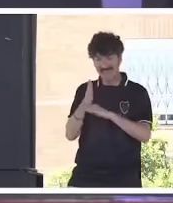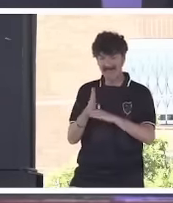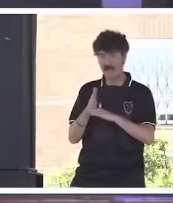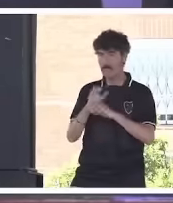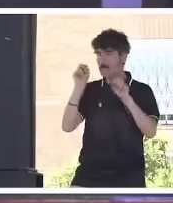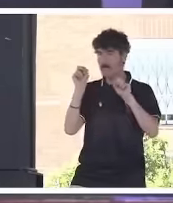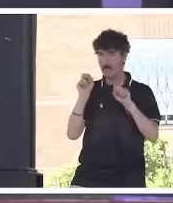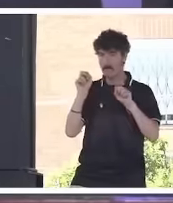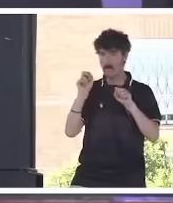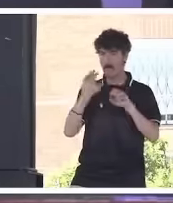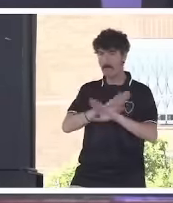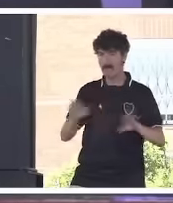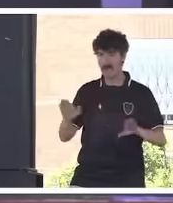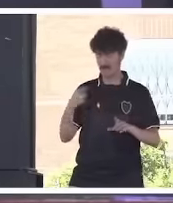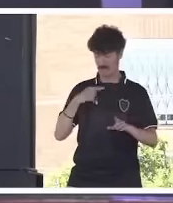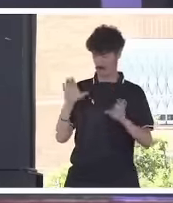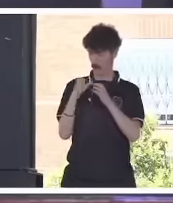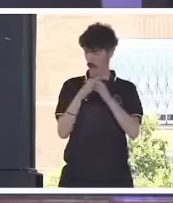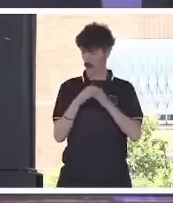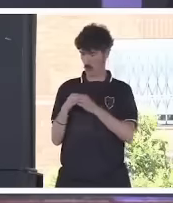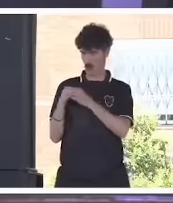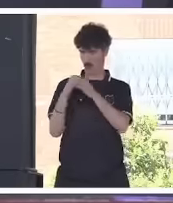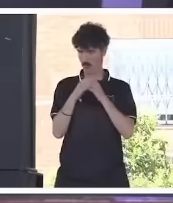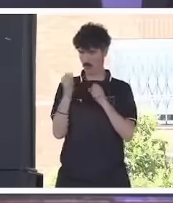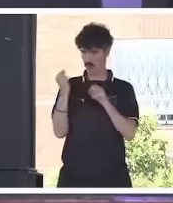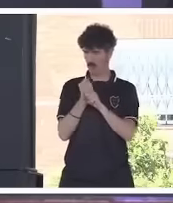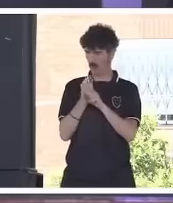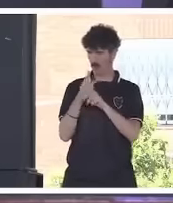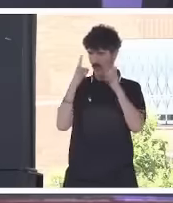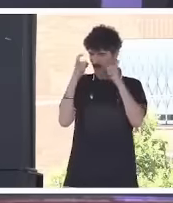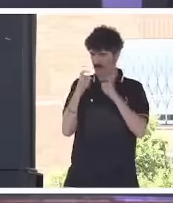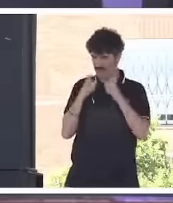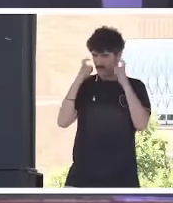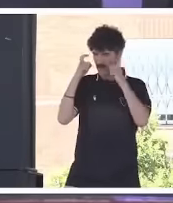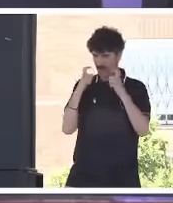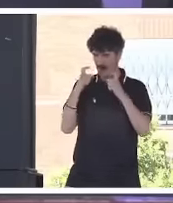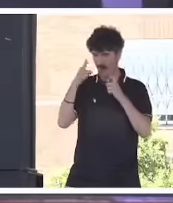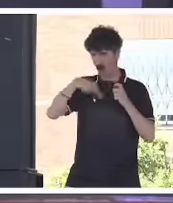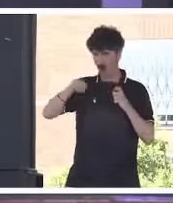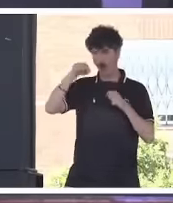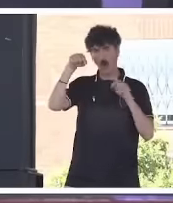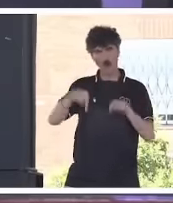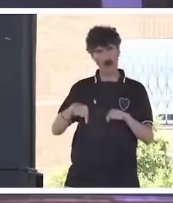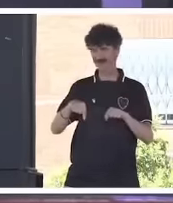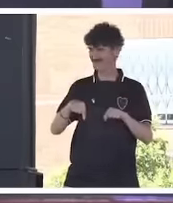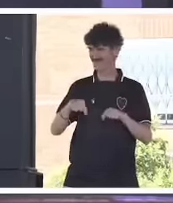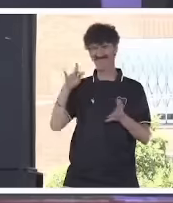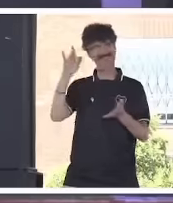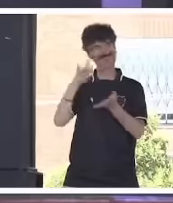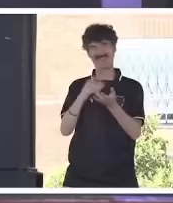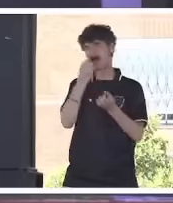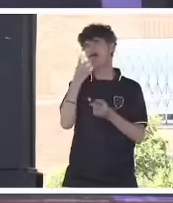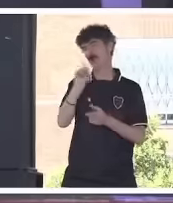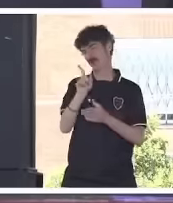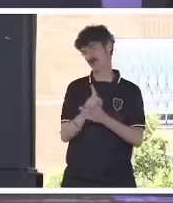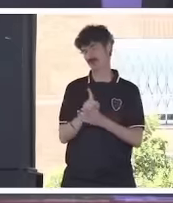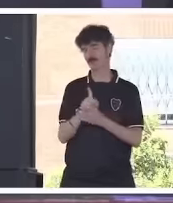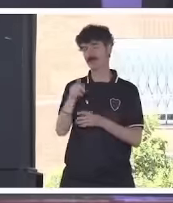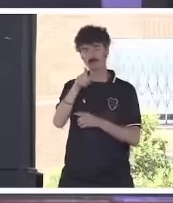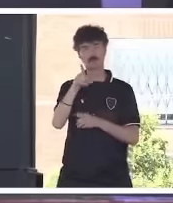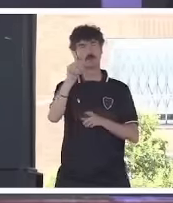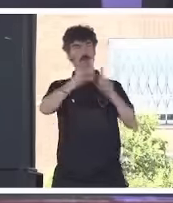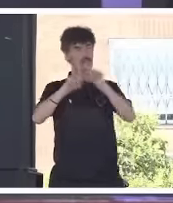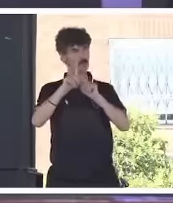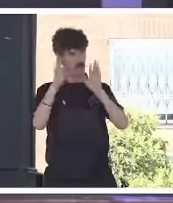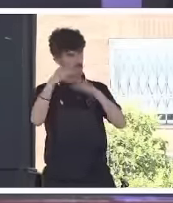le dije, sí, porque somos un equipo y nos estamos esforzando mucho, pero hoy ha sido un mal día. Y me dijo, no te preocupes,